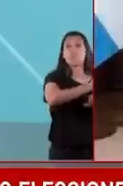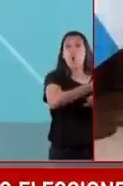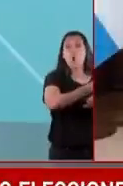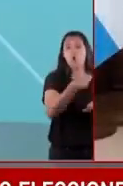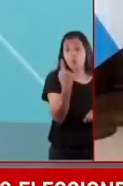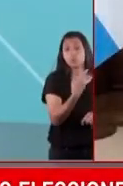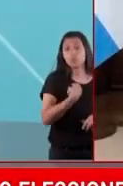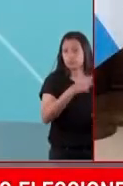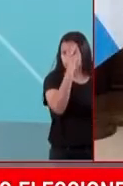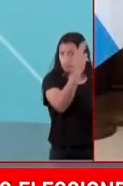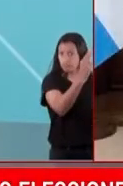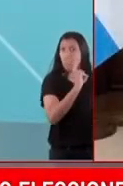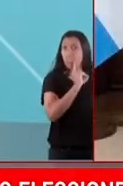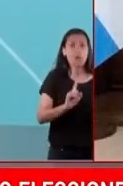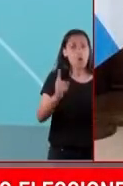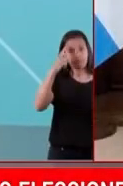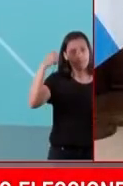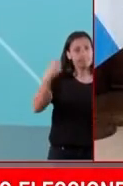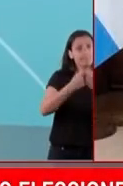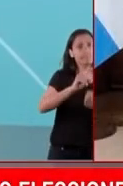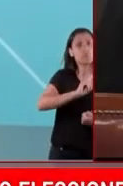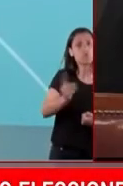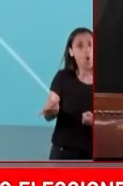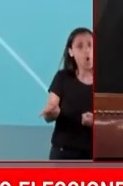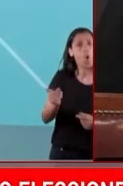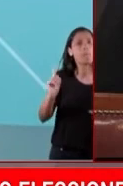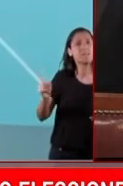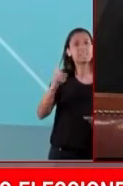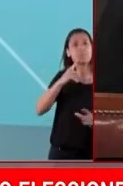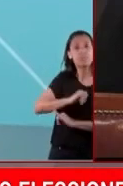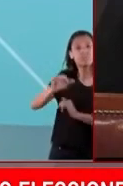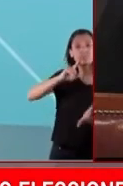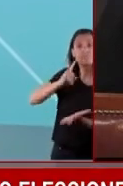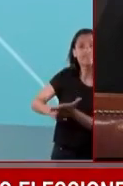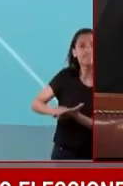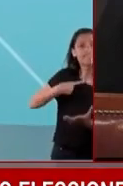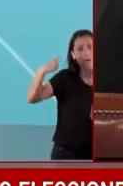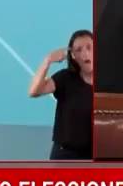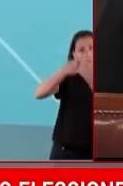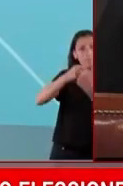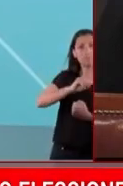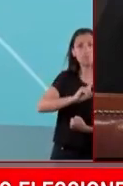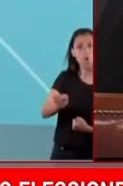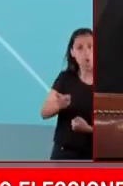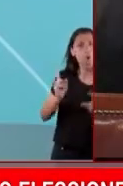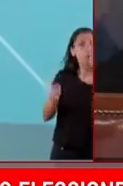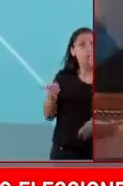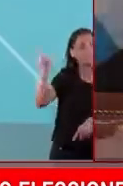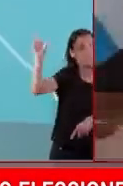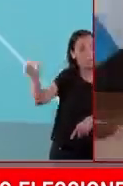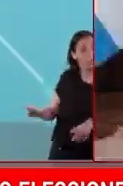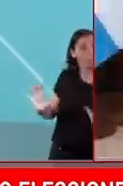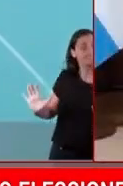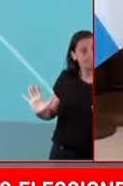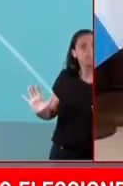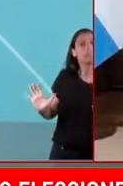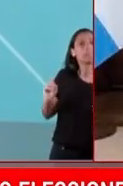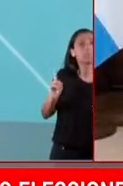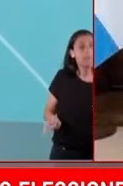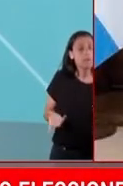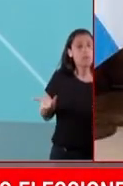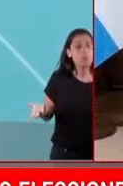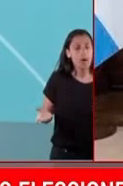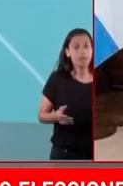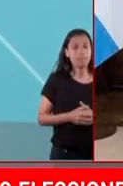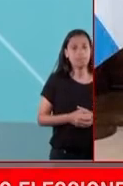Claro, la licencia no es como una pausa, porque si no todos pedirían licencia y listo. Fue cuestionado por la oposición en este sentido, la oposición